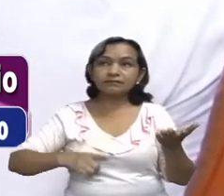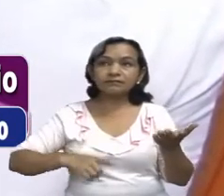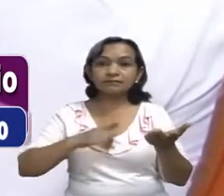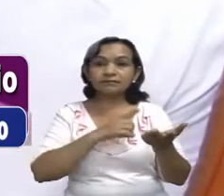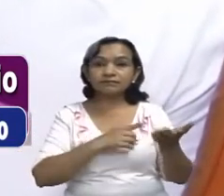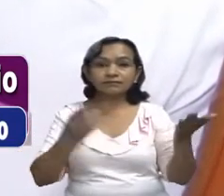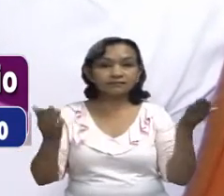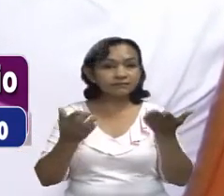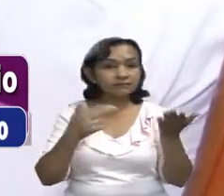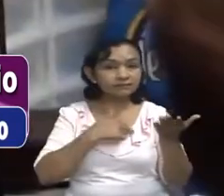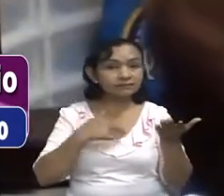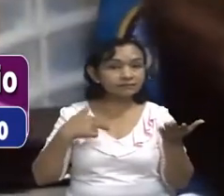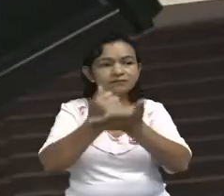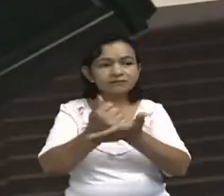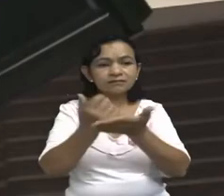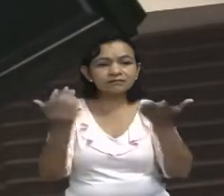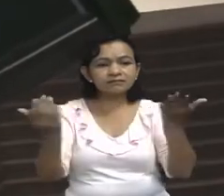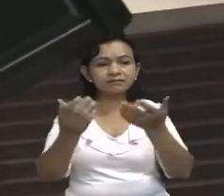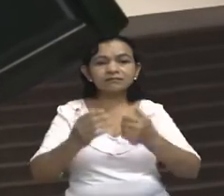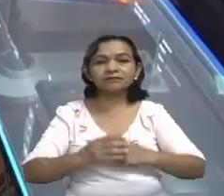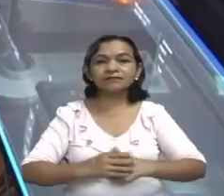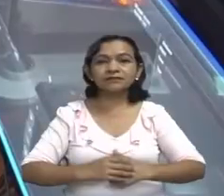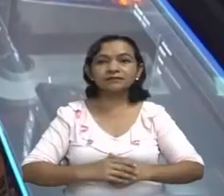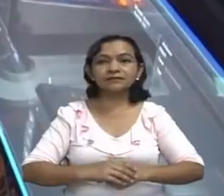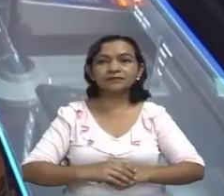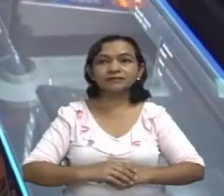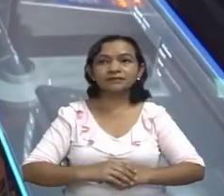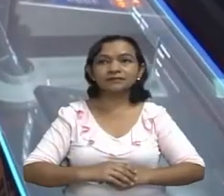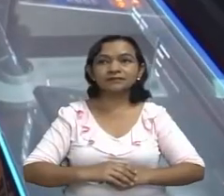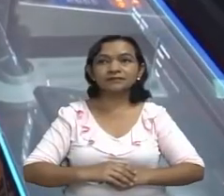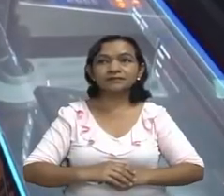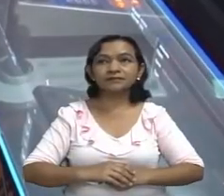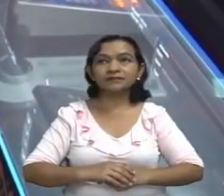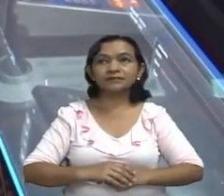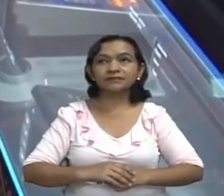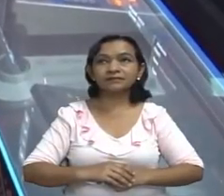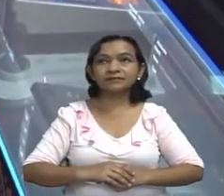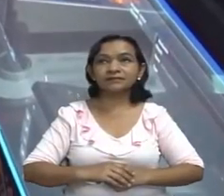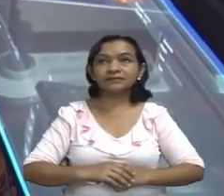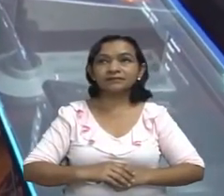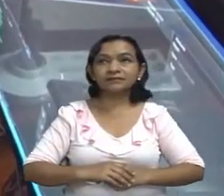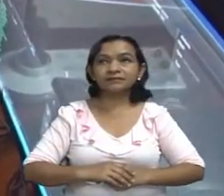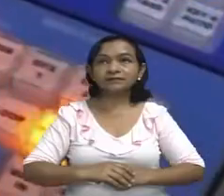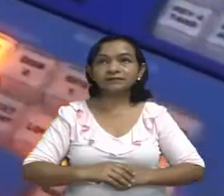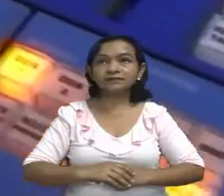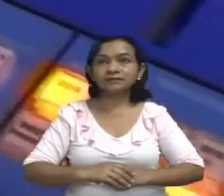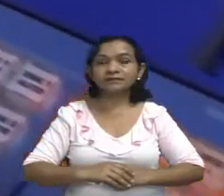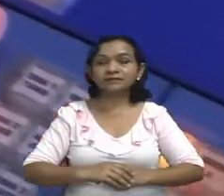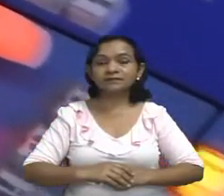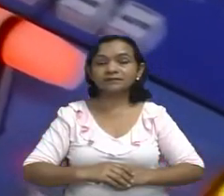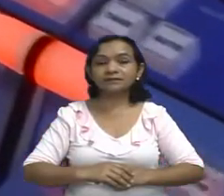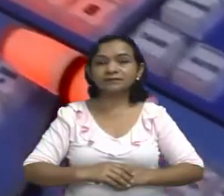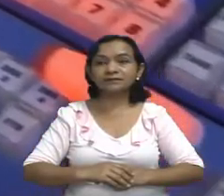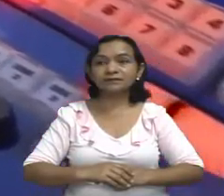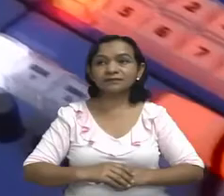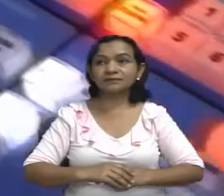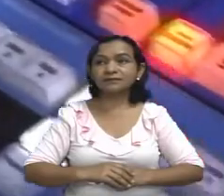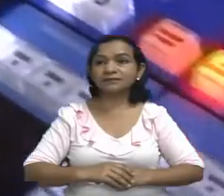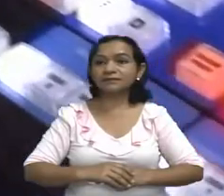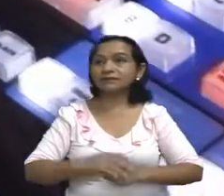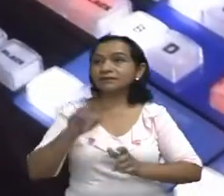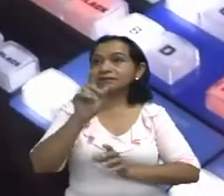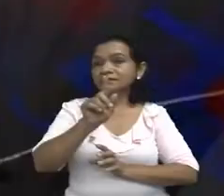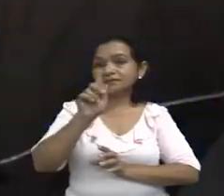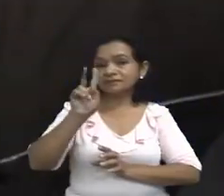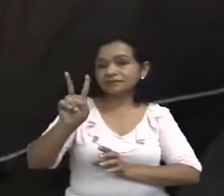y cómo actúa. Y cuál es el interés que tiene en su labor legislativa. Y por otro lado también recordar que